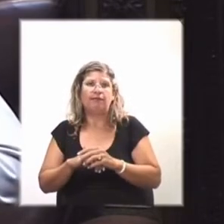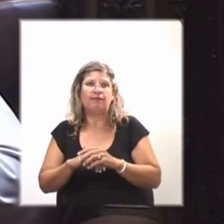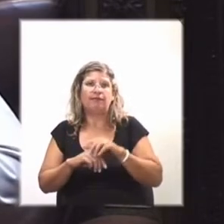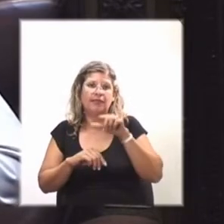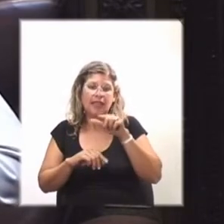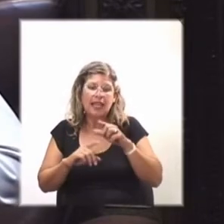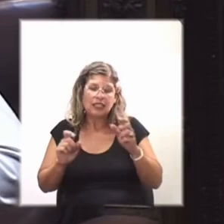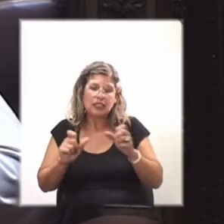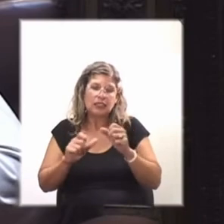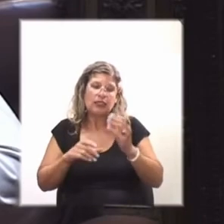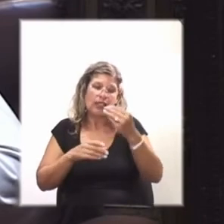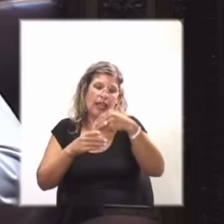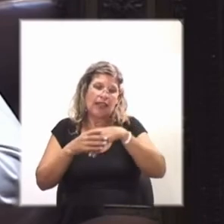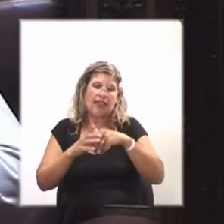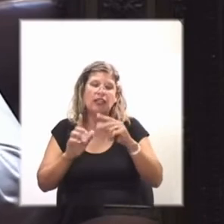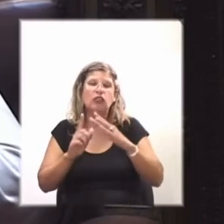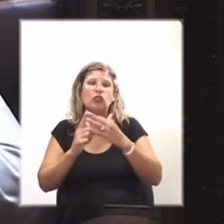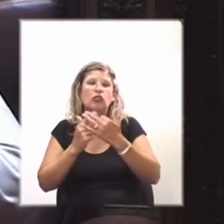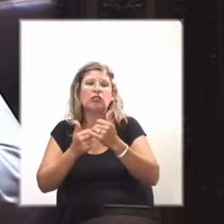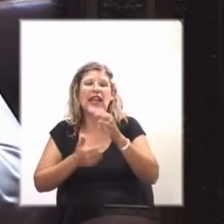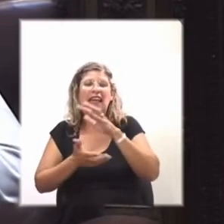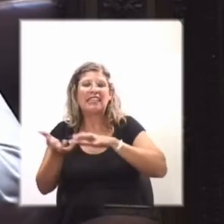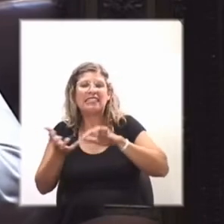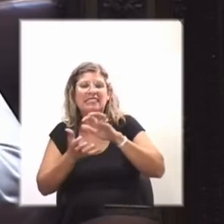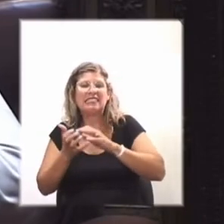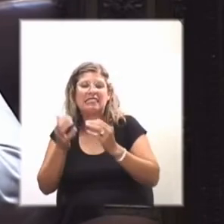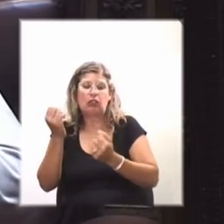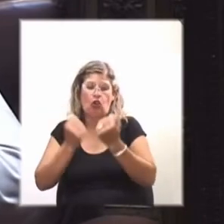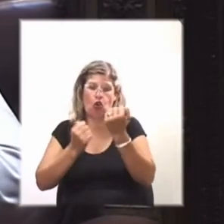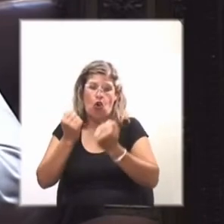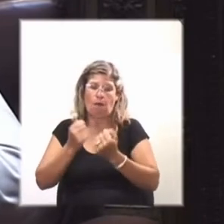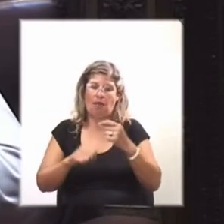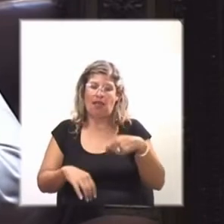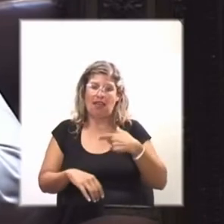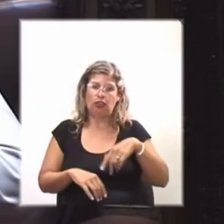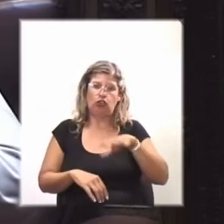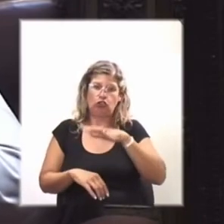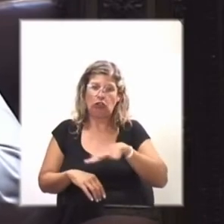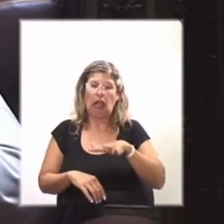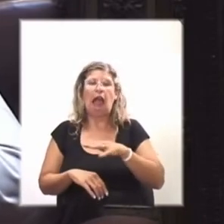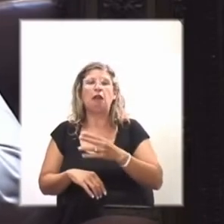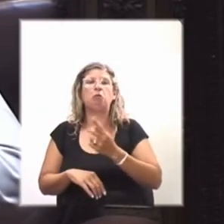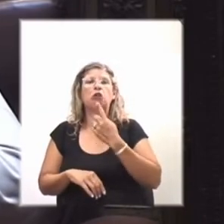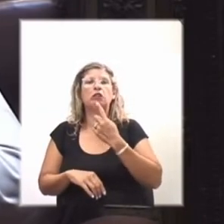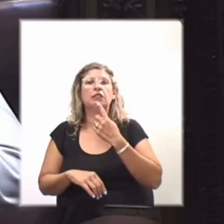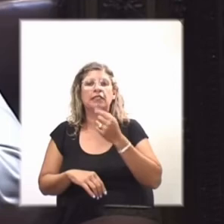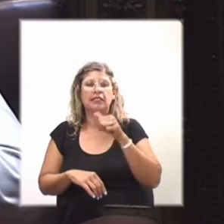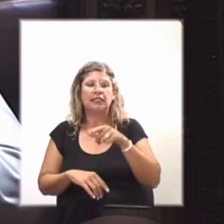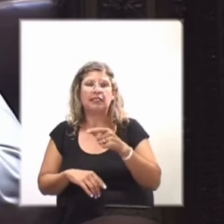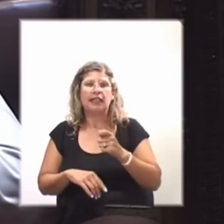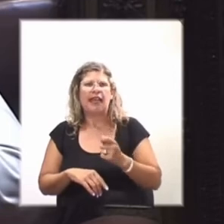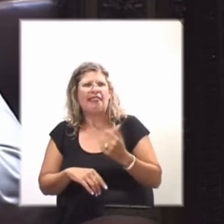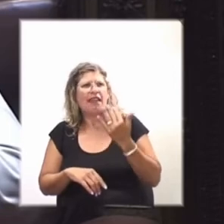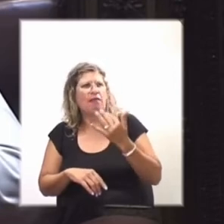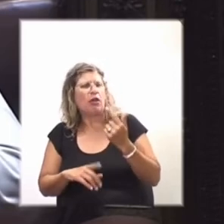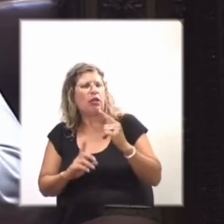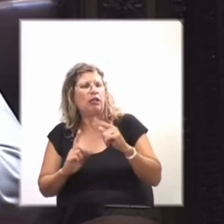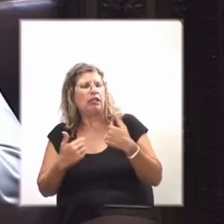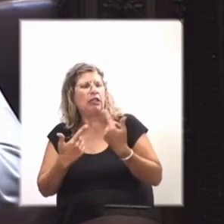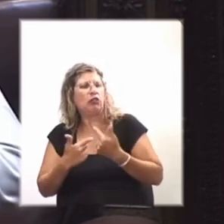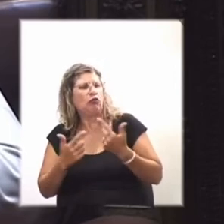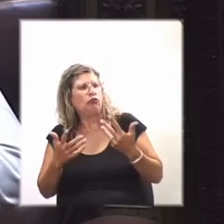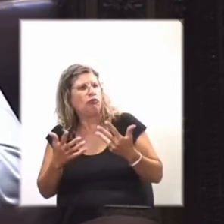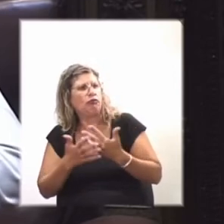en un contexto interno de crisis económica, de crisis social, de crisis política, de valores que padecía nuestro país en